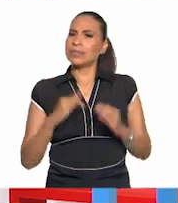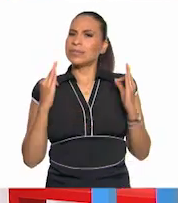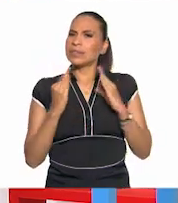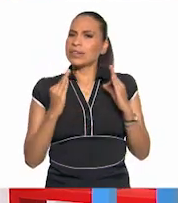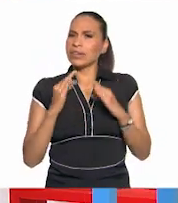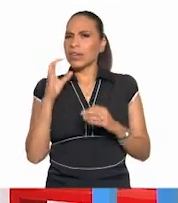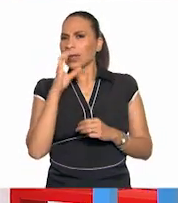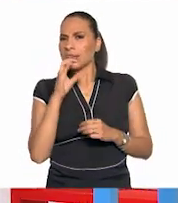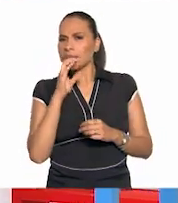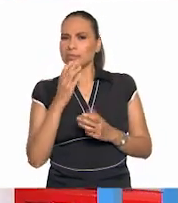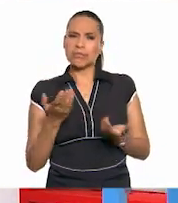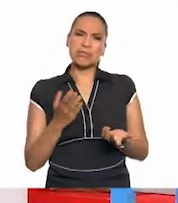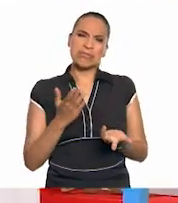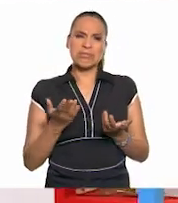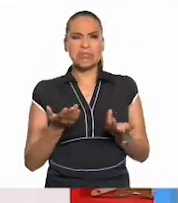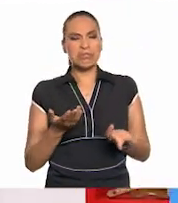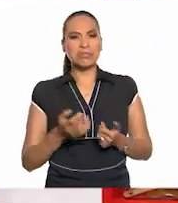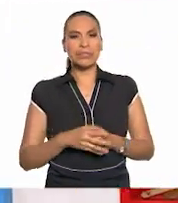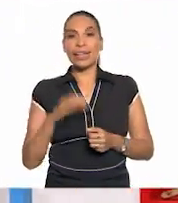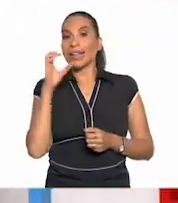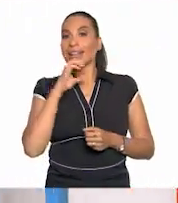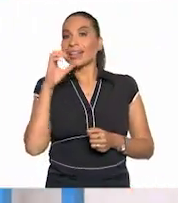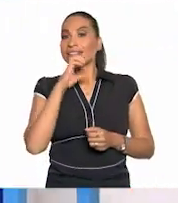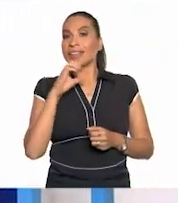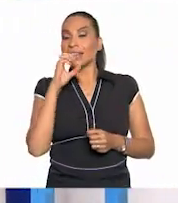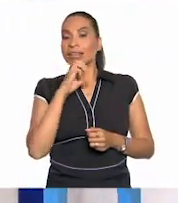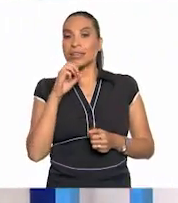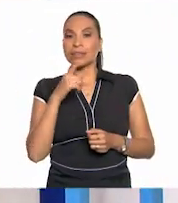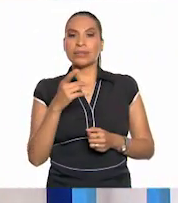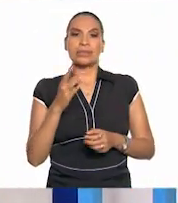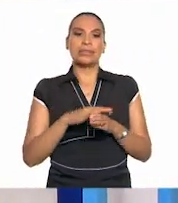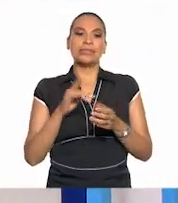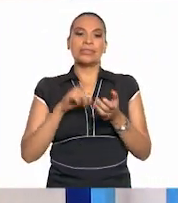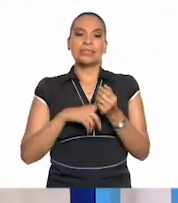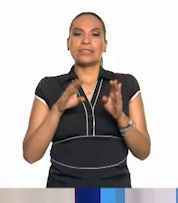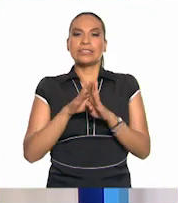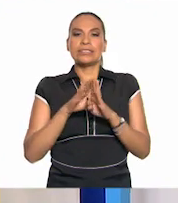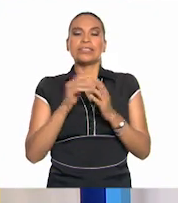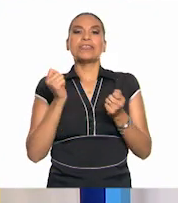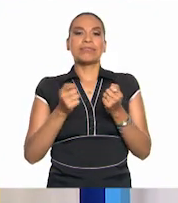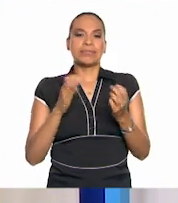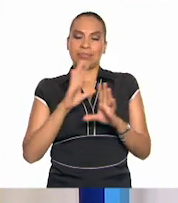Frío, caliente. Bueno, es que caliente, caliente, te estás quemando, Mariana.